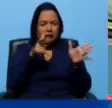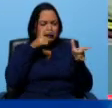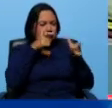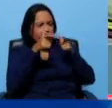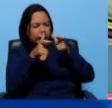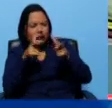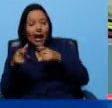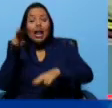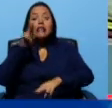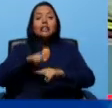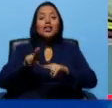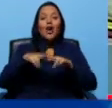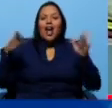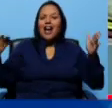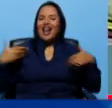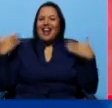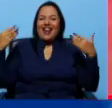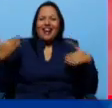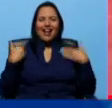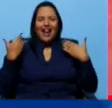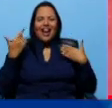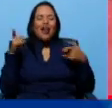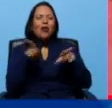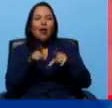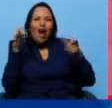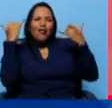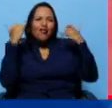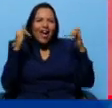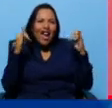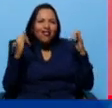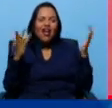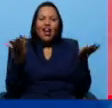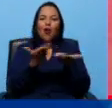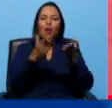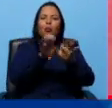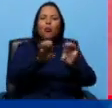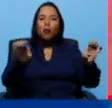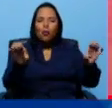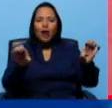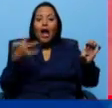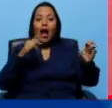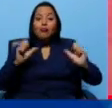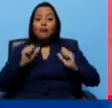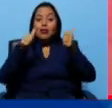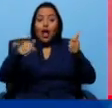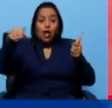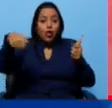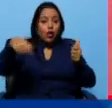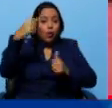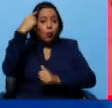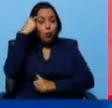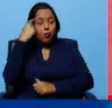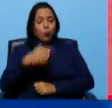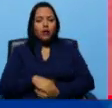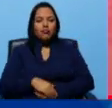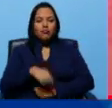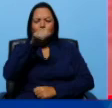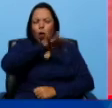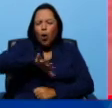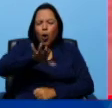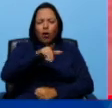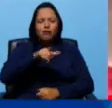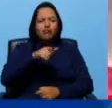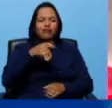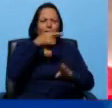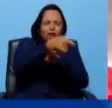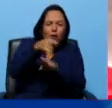cómo los niños alegres. Es una fiesta pedagógica que iniciamos en el día de hoy en todos los rincones